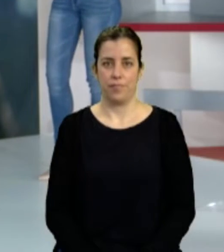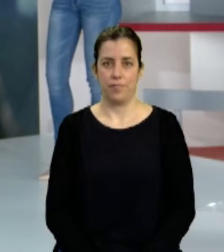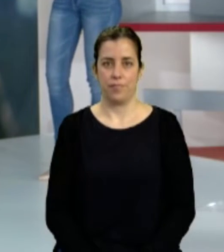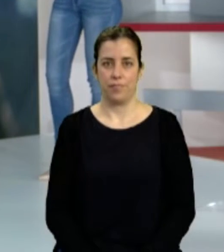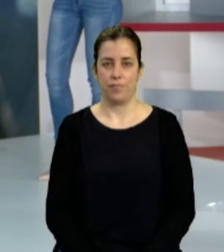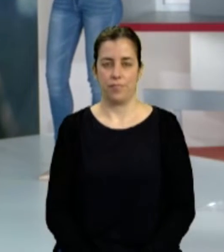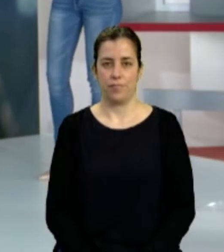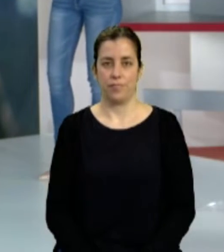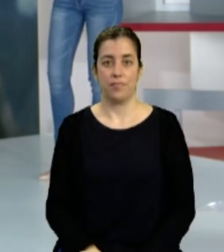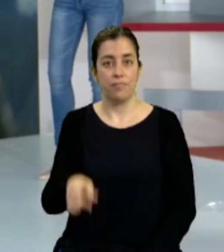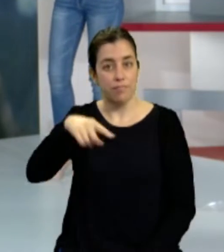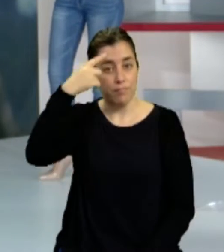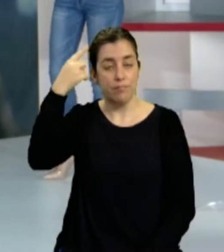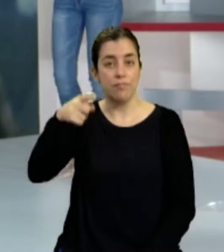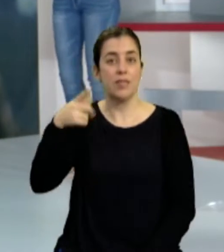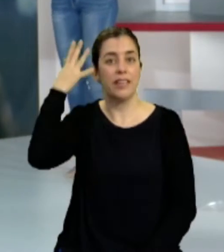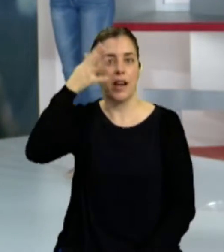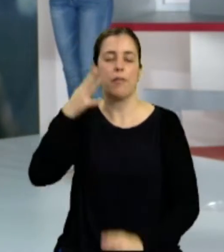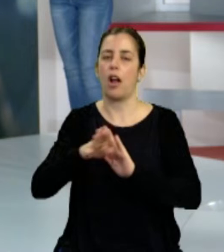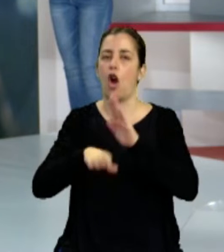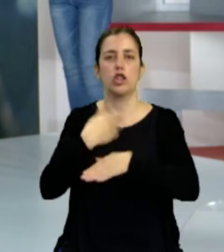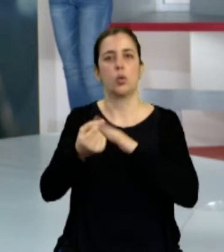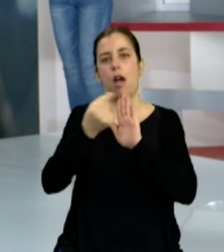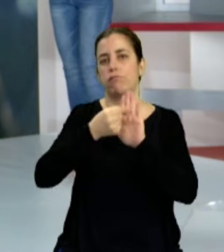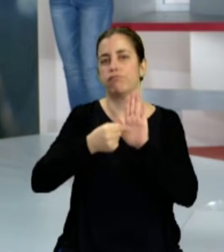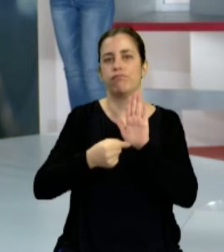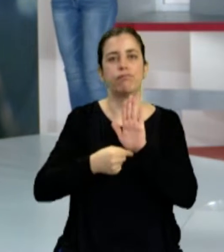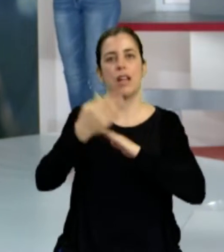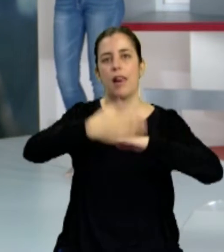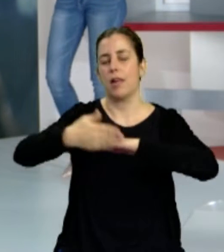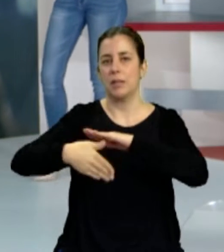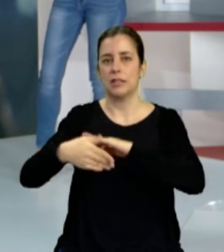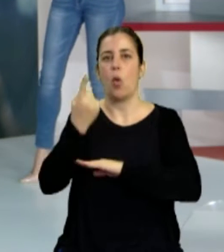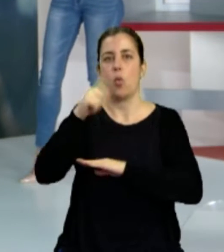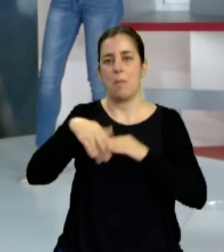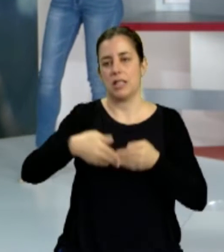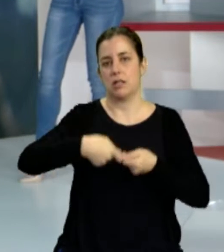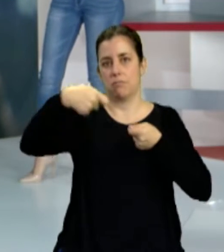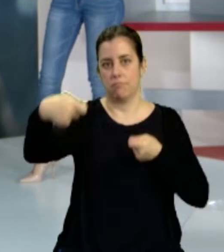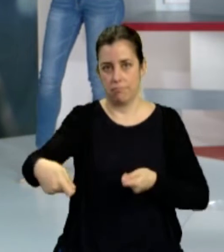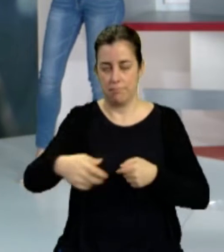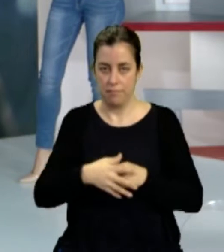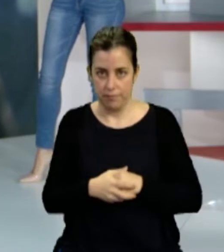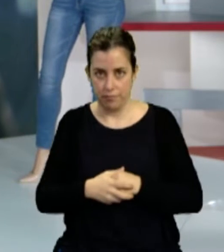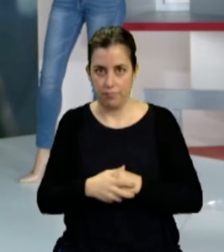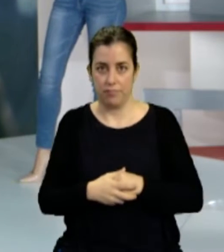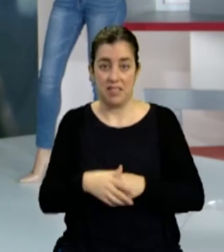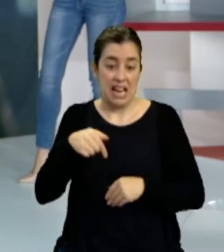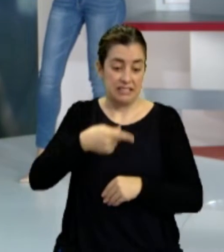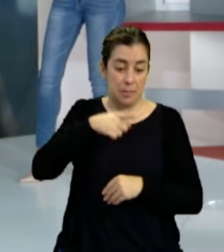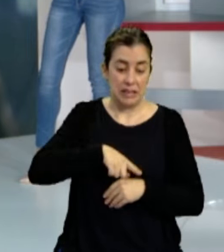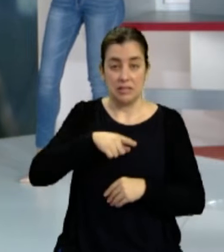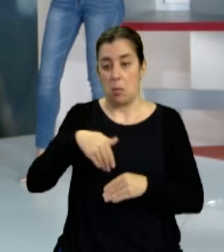Bueno, ya saben que Navarra continuará con las restricciones un mes más, aunque a lo largo de todo este mes y el siguiente, bueno, puede haber